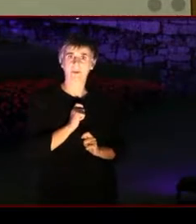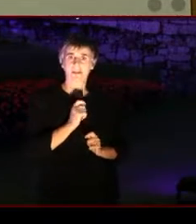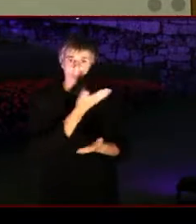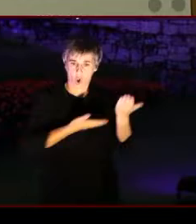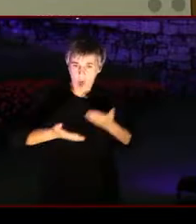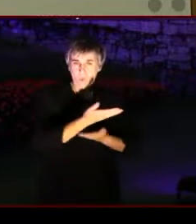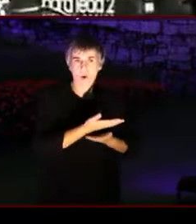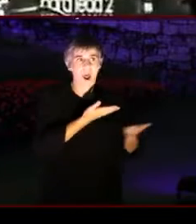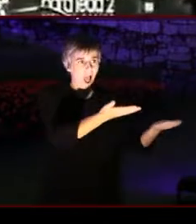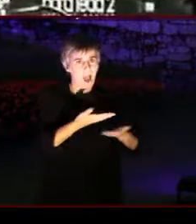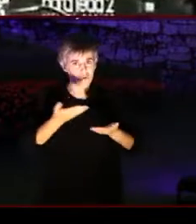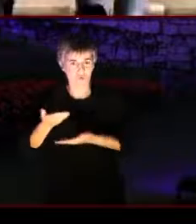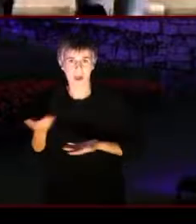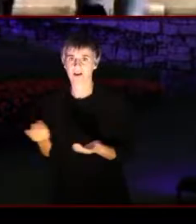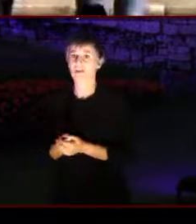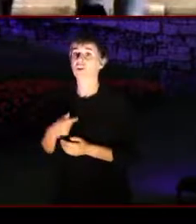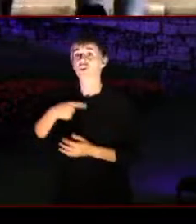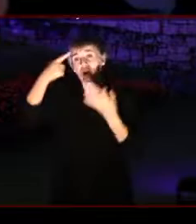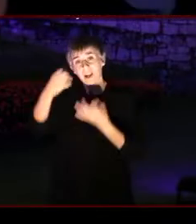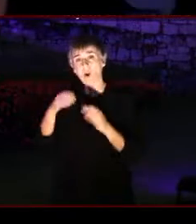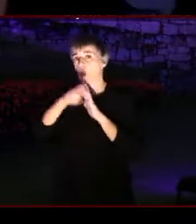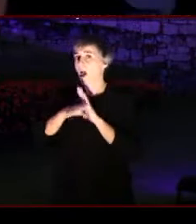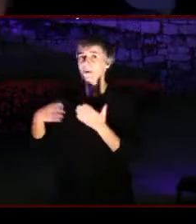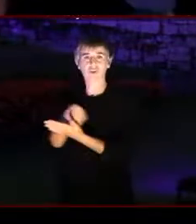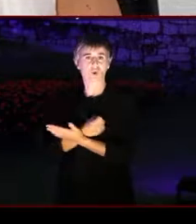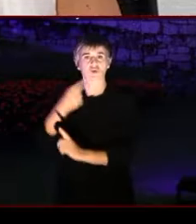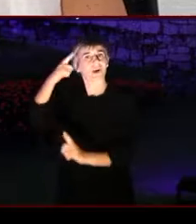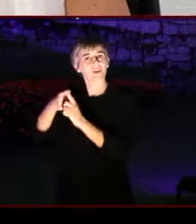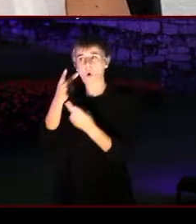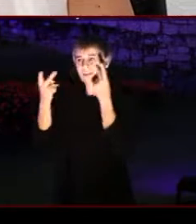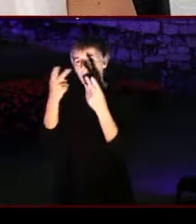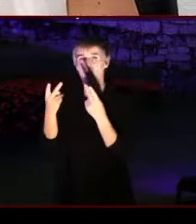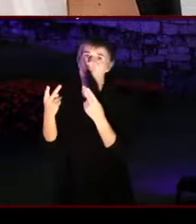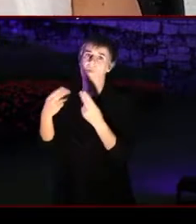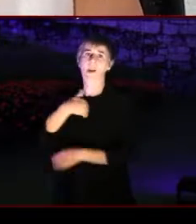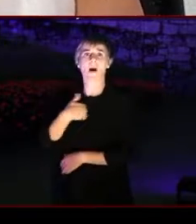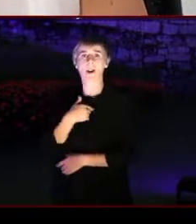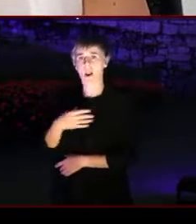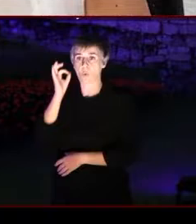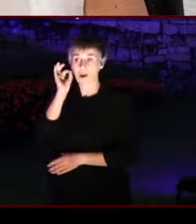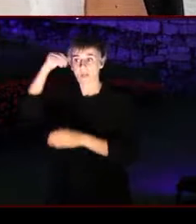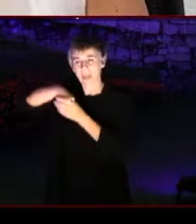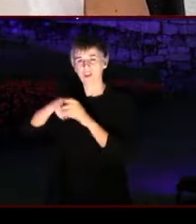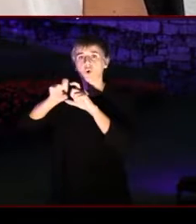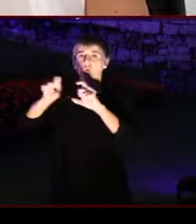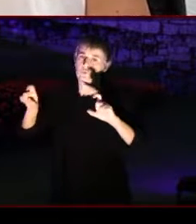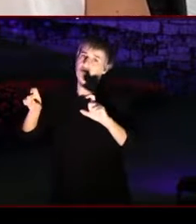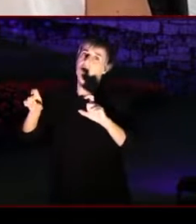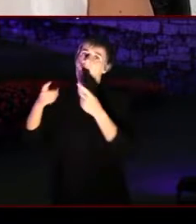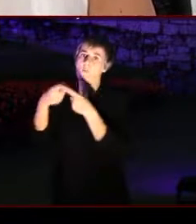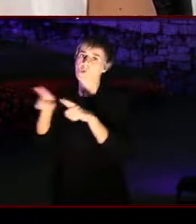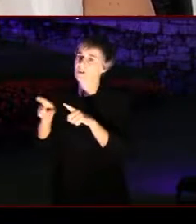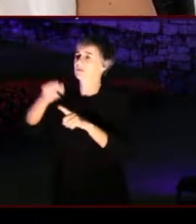todos los programas que tengan que ver con la visibilización del papel de la mujer en la industria de la música, pues son